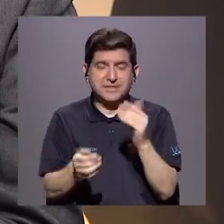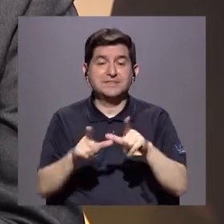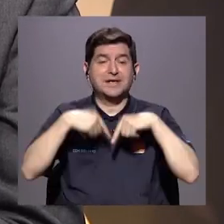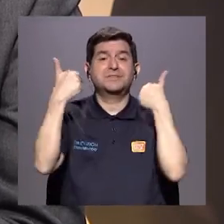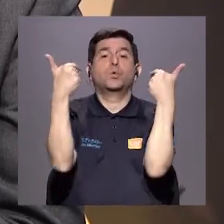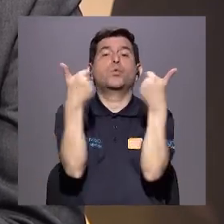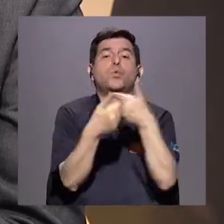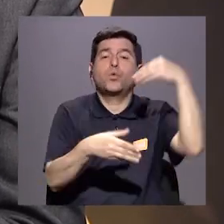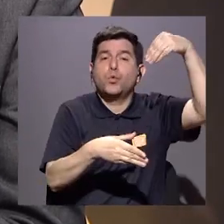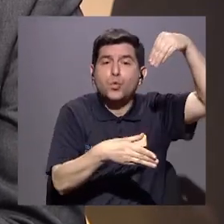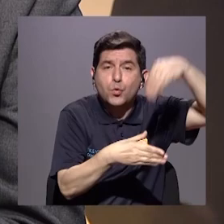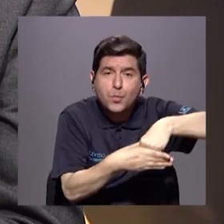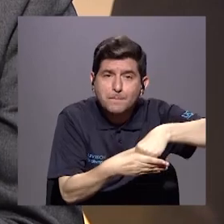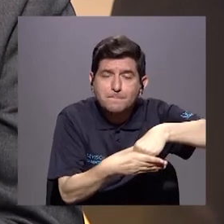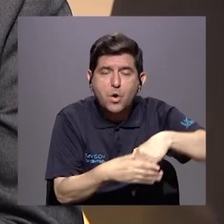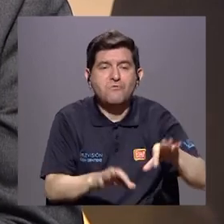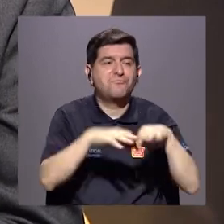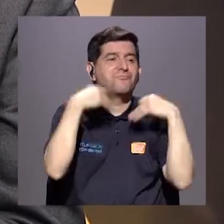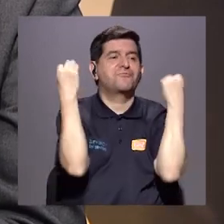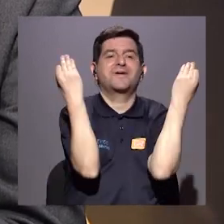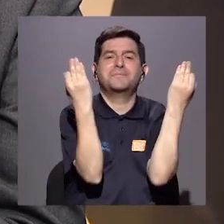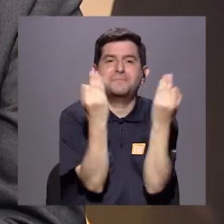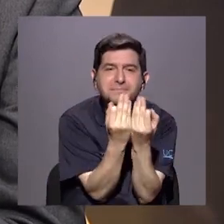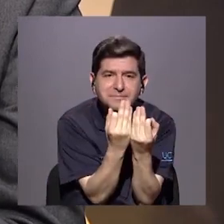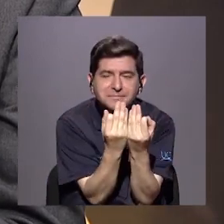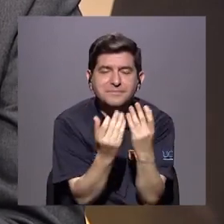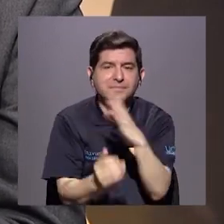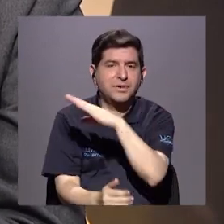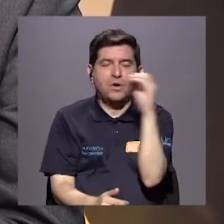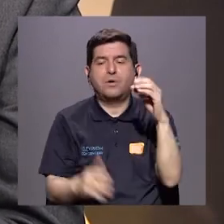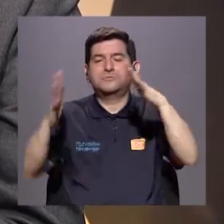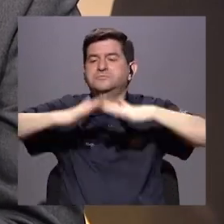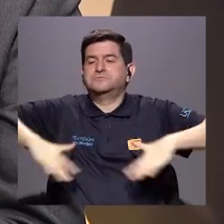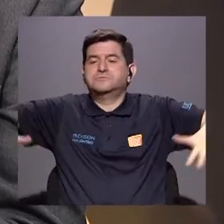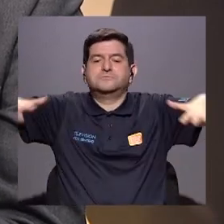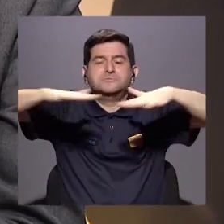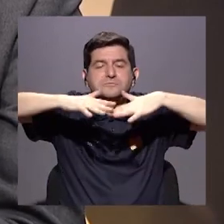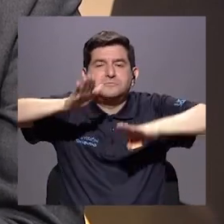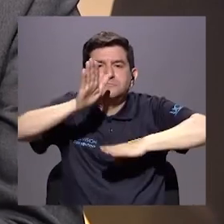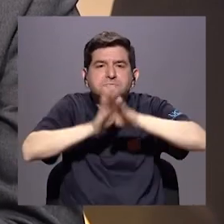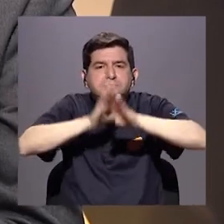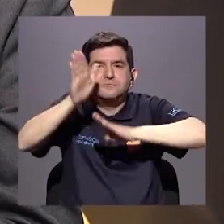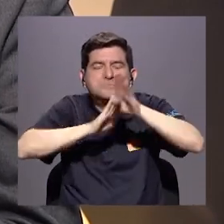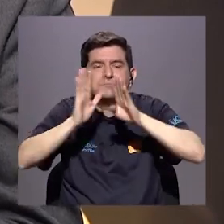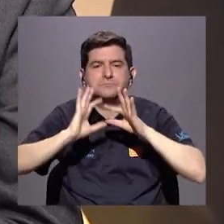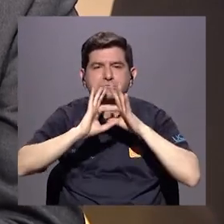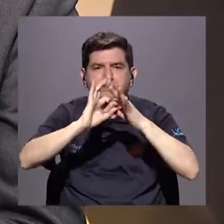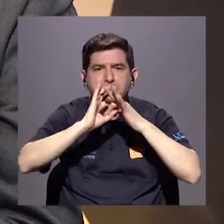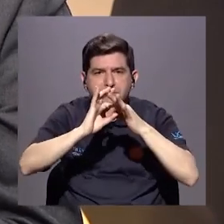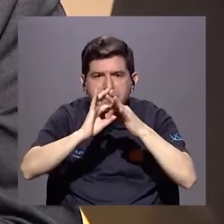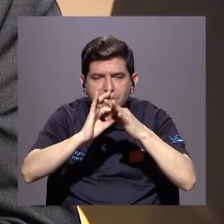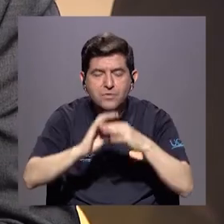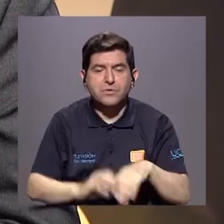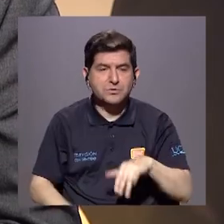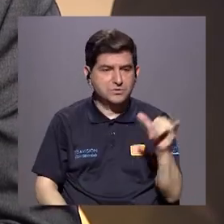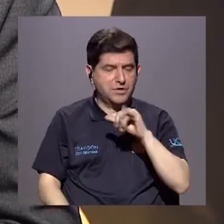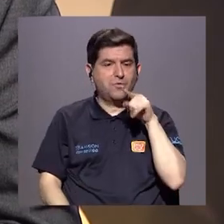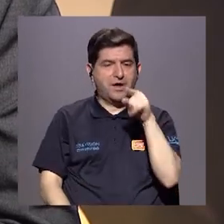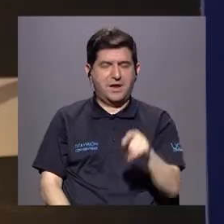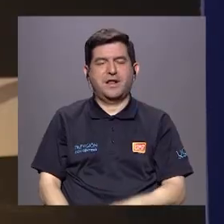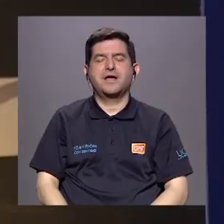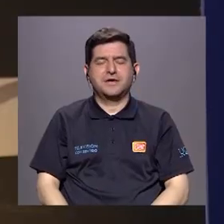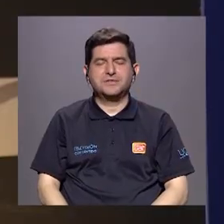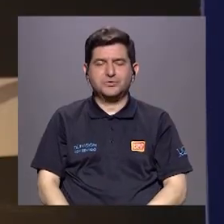grupos en familias digamos o en espacios donde se desarrollan vínculos nutricios esos también serían